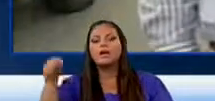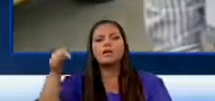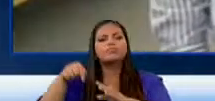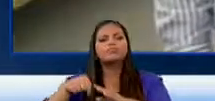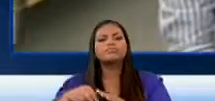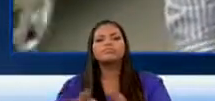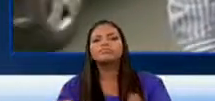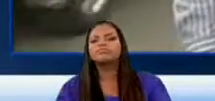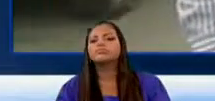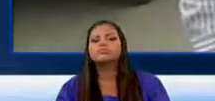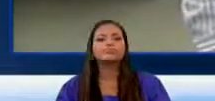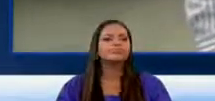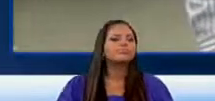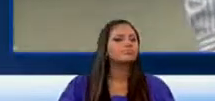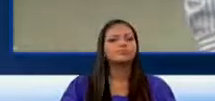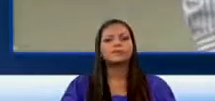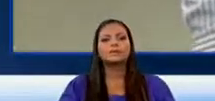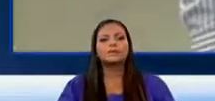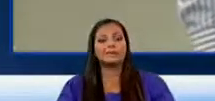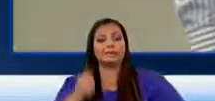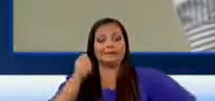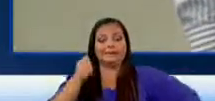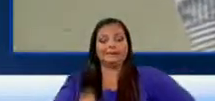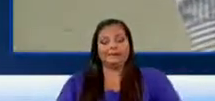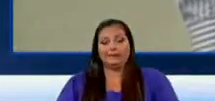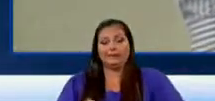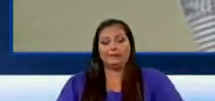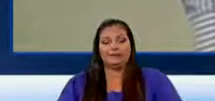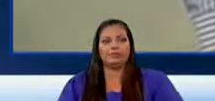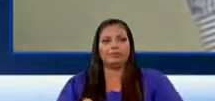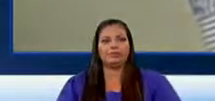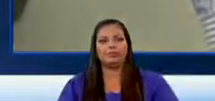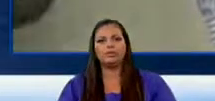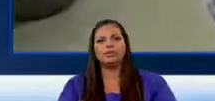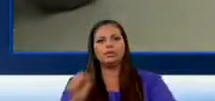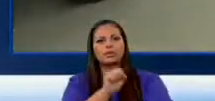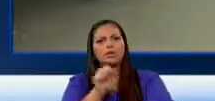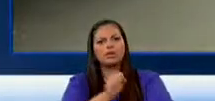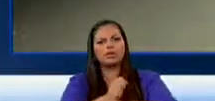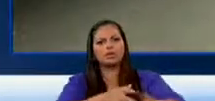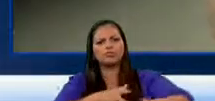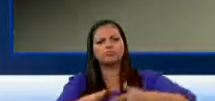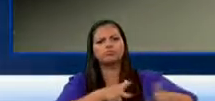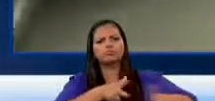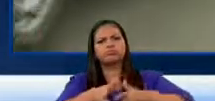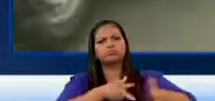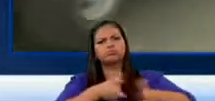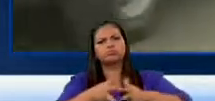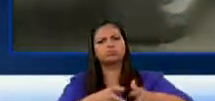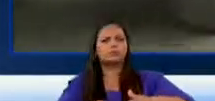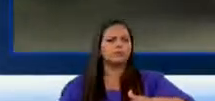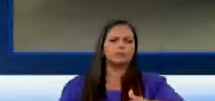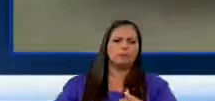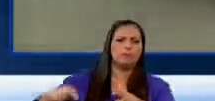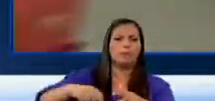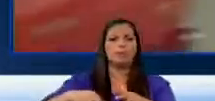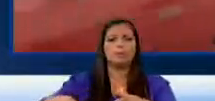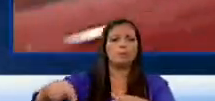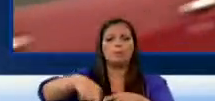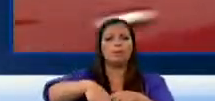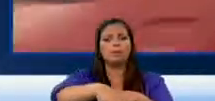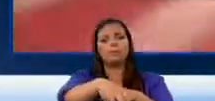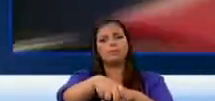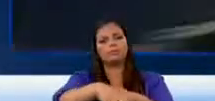¿Verdad? Se les hace quieren más, pasar las barandas. Se les hace más fácil torear los Pero mira, aquí, por ejemplo, en este tramo, por ejemplo, si hay